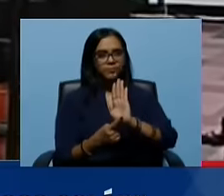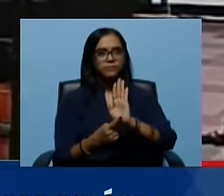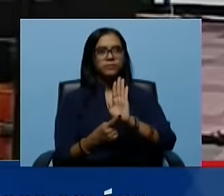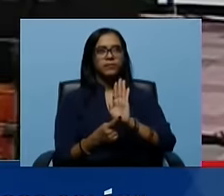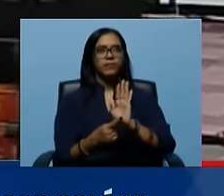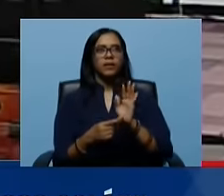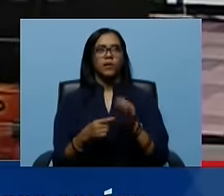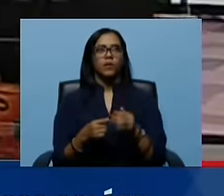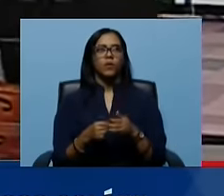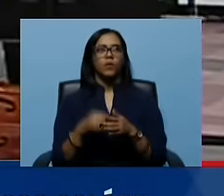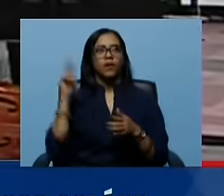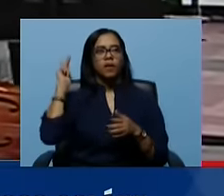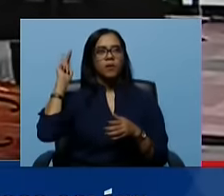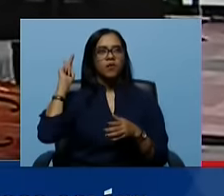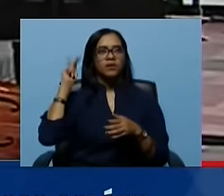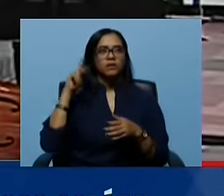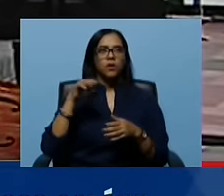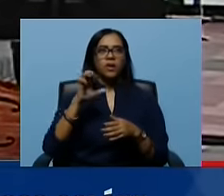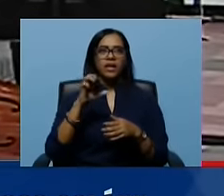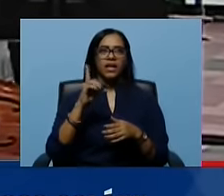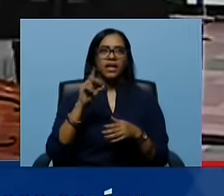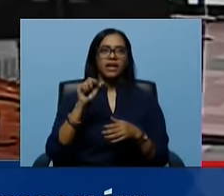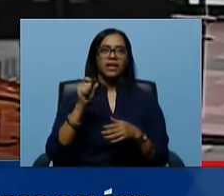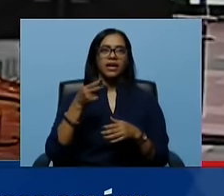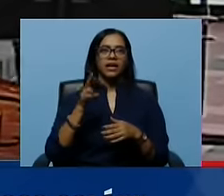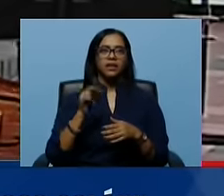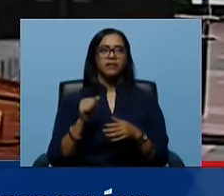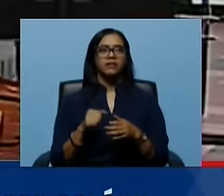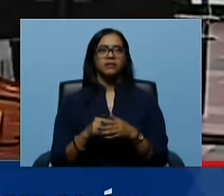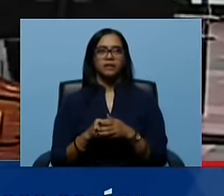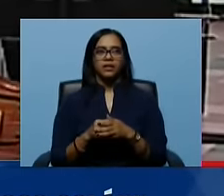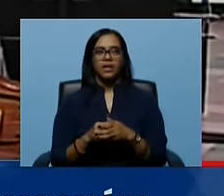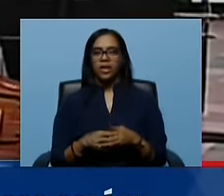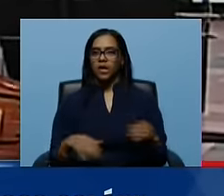con el profesor Edgar en el contrabajo,